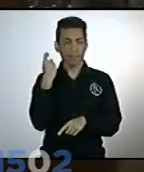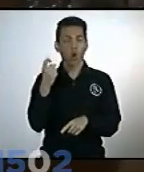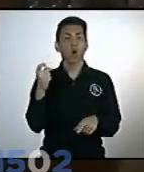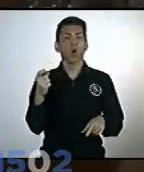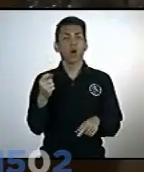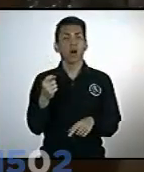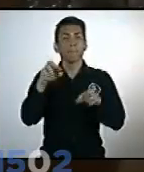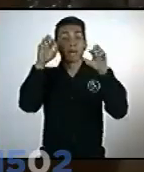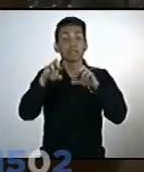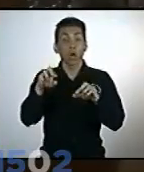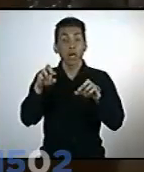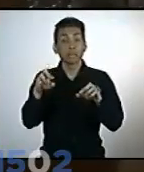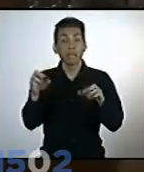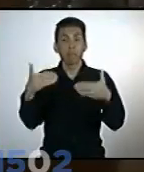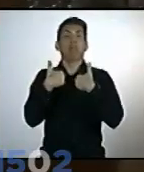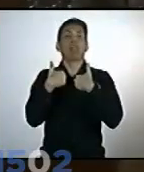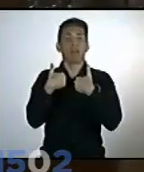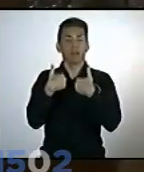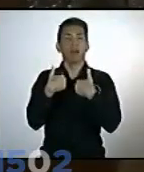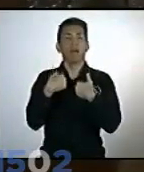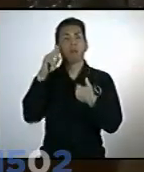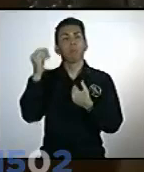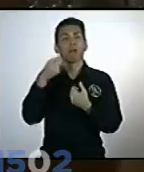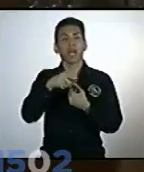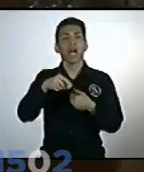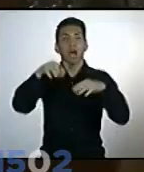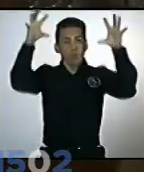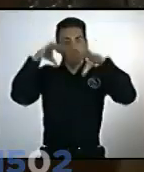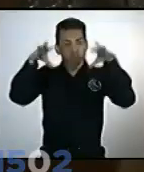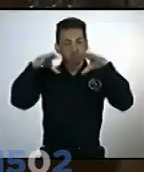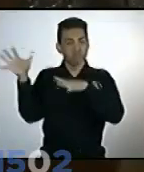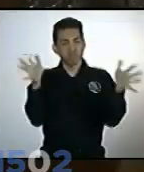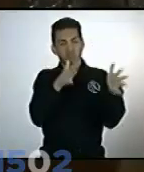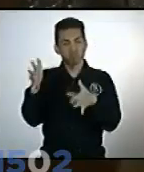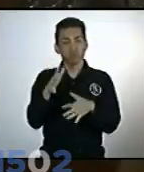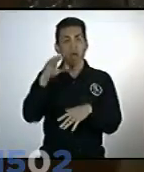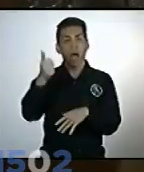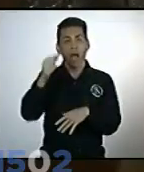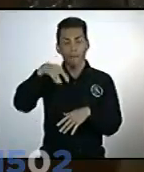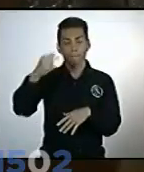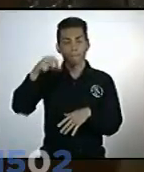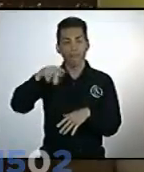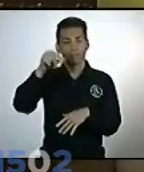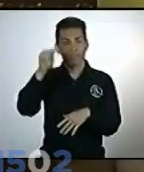con las personas afectadas como causa de las tormentas Amanda y Cristóbal.